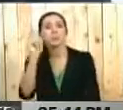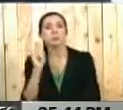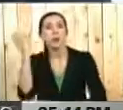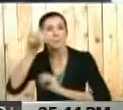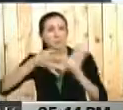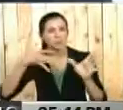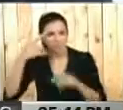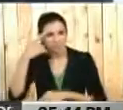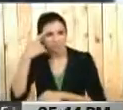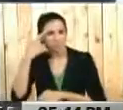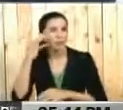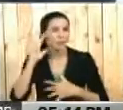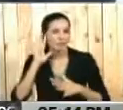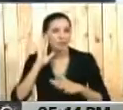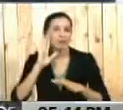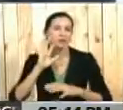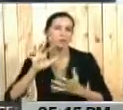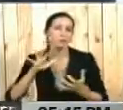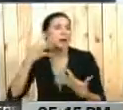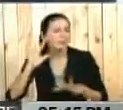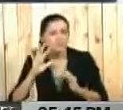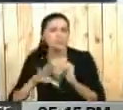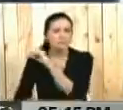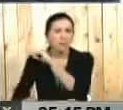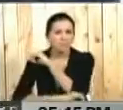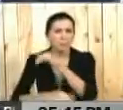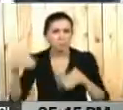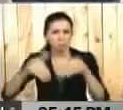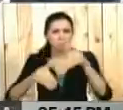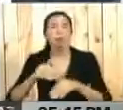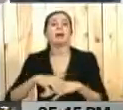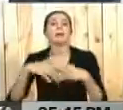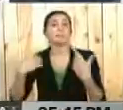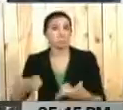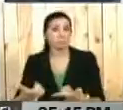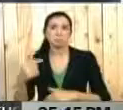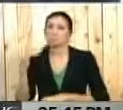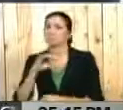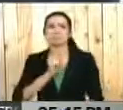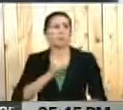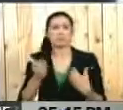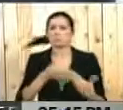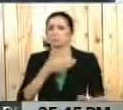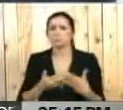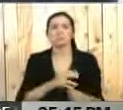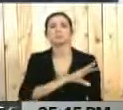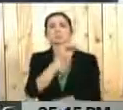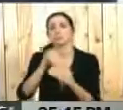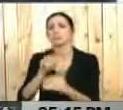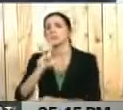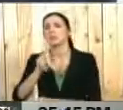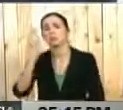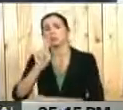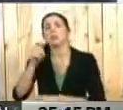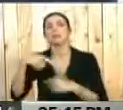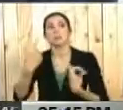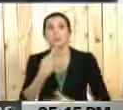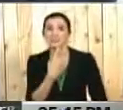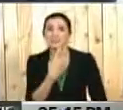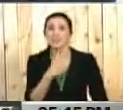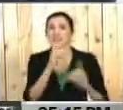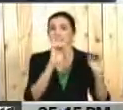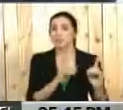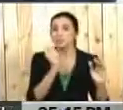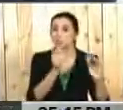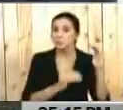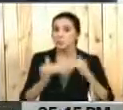a partir de allí se producen dos decisiones. Una de la sala electoral, donde dice, bueno, esto le hace